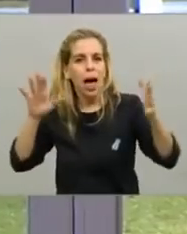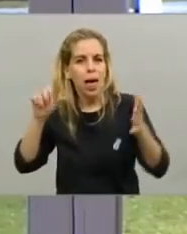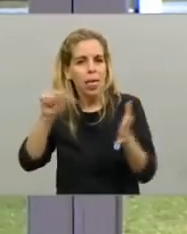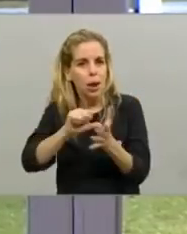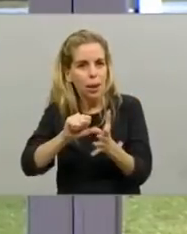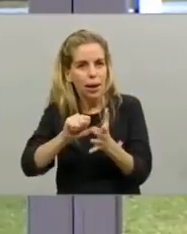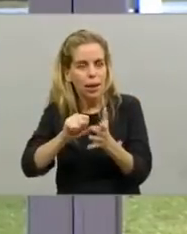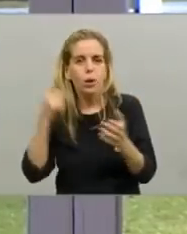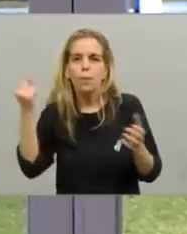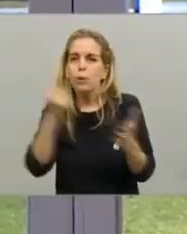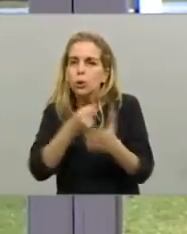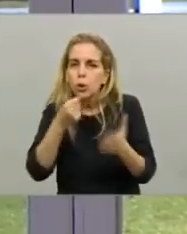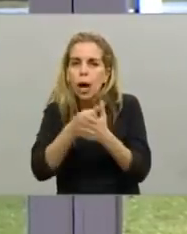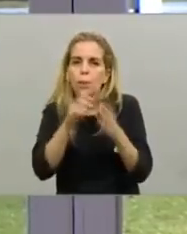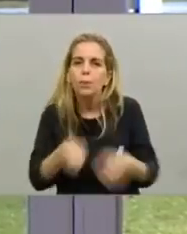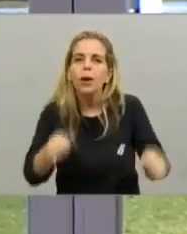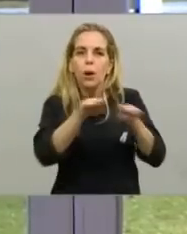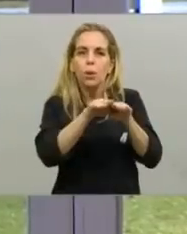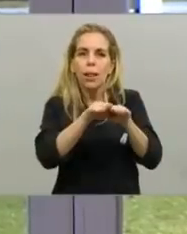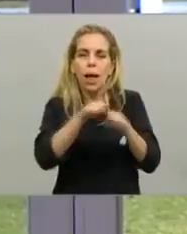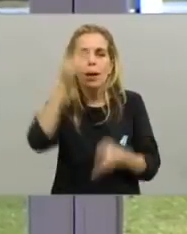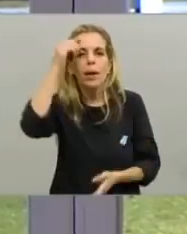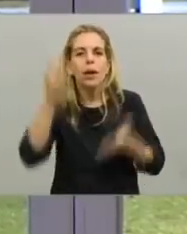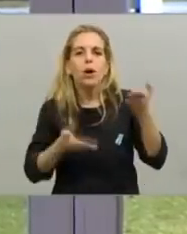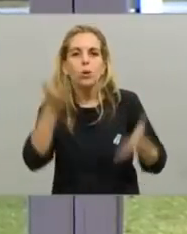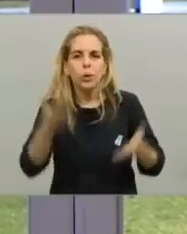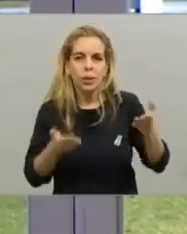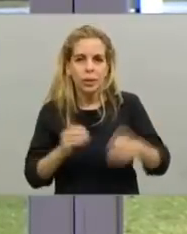más igualdad y por más justicia en la patria.